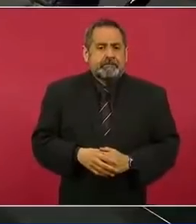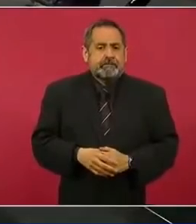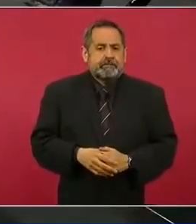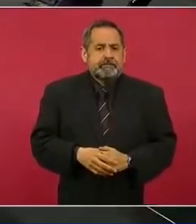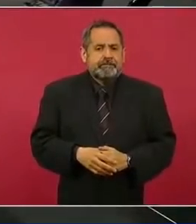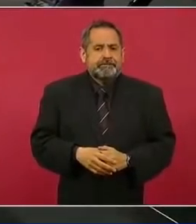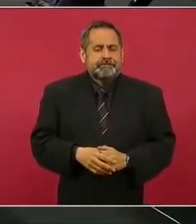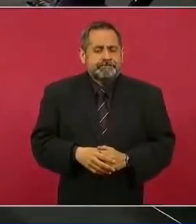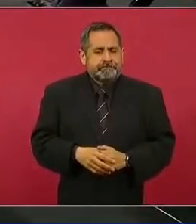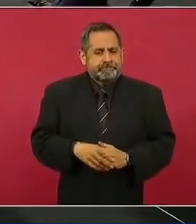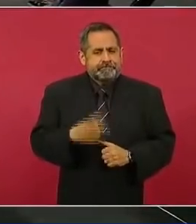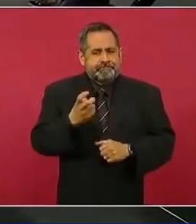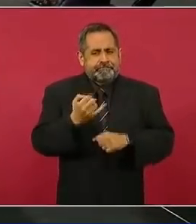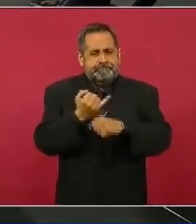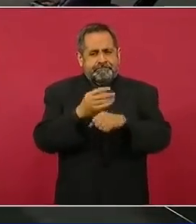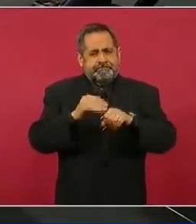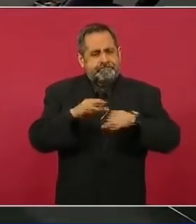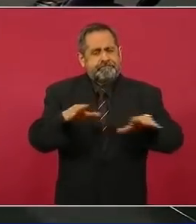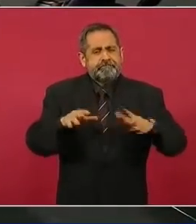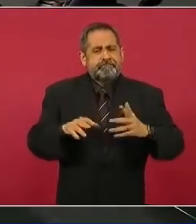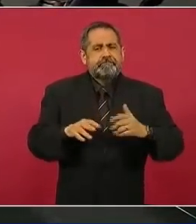Con esta información,